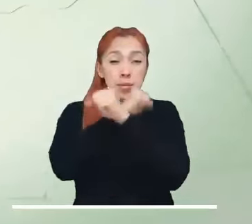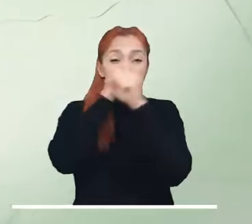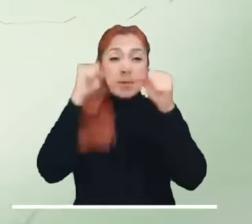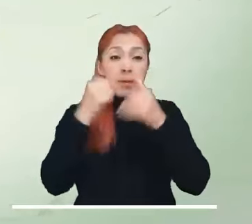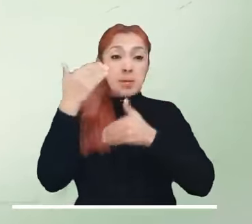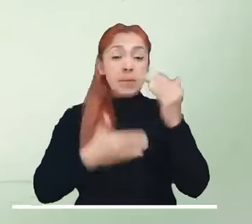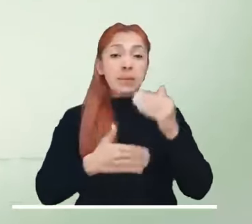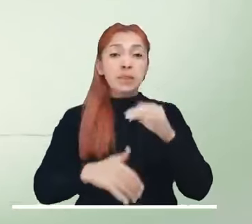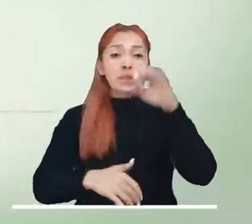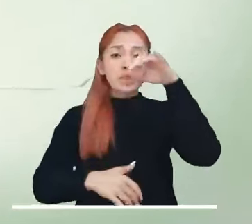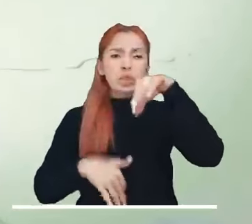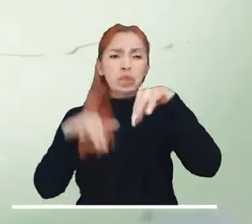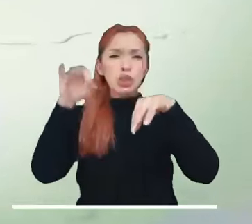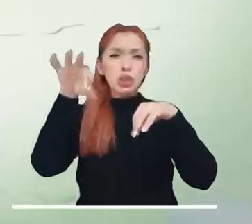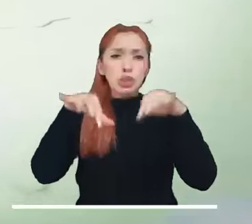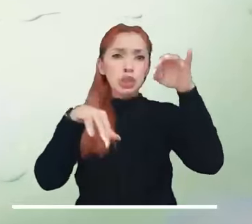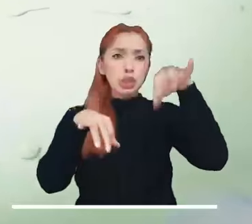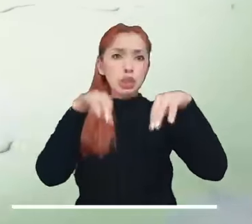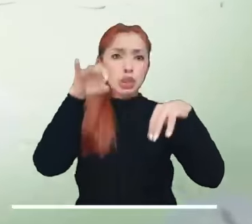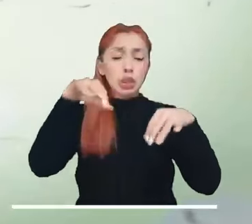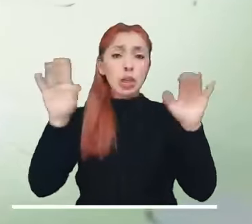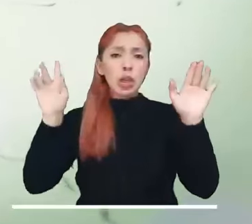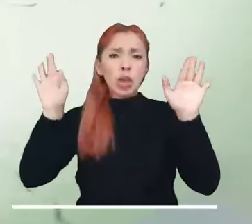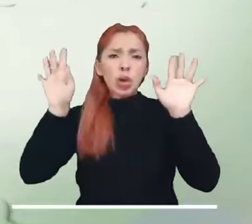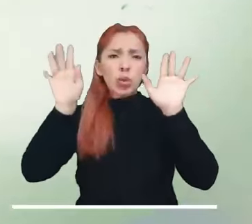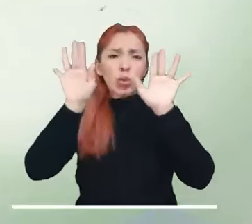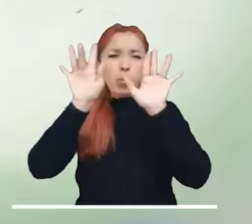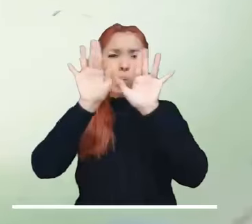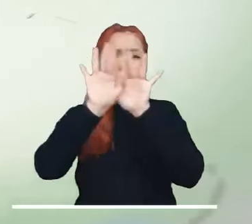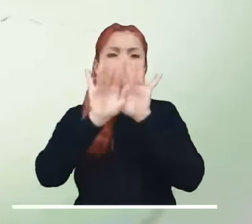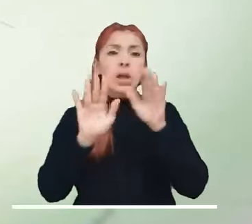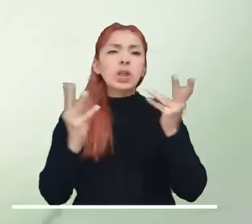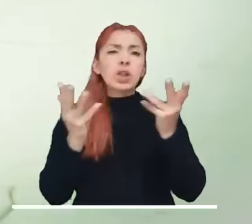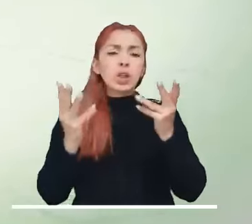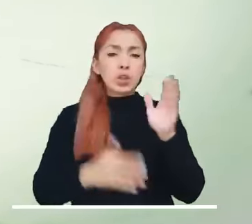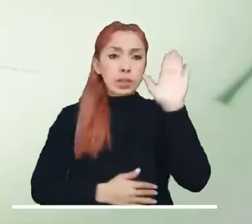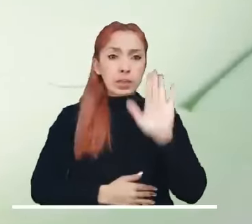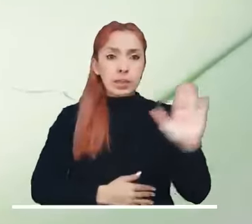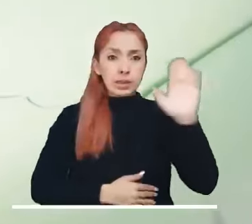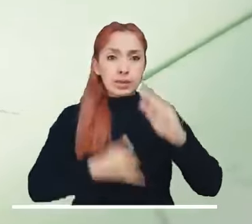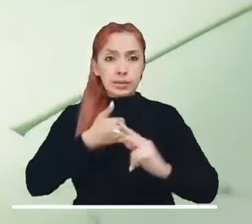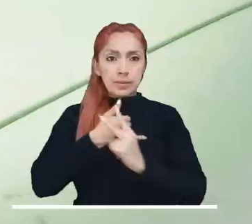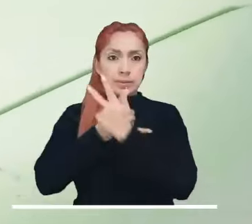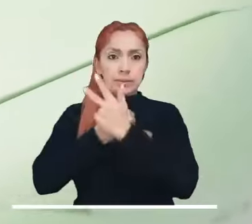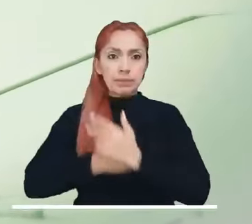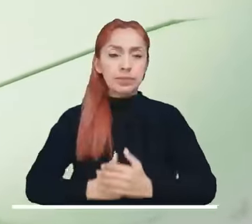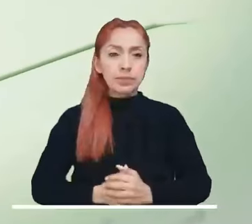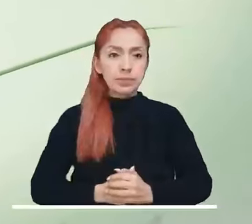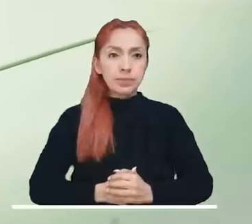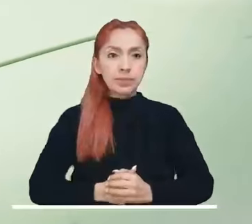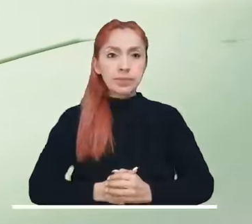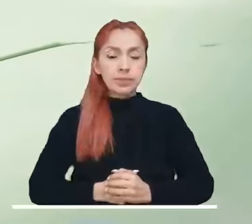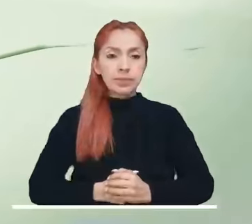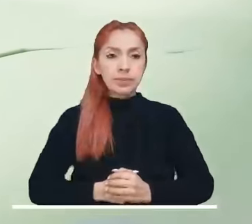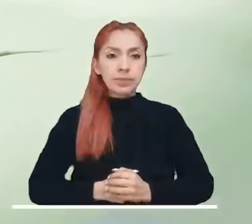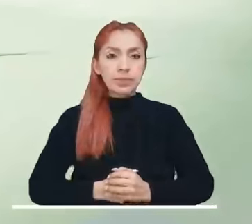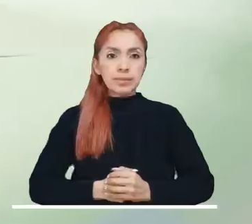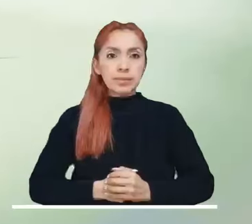El día iniciará con chubascos de variada intensidad y cielo nublado sobre la mayoría de departamentos